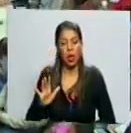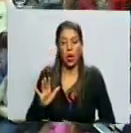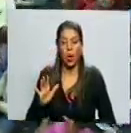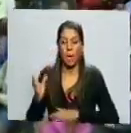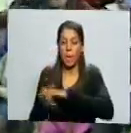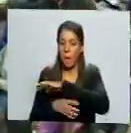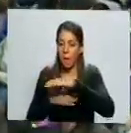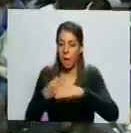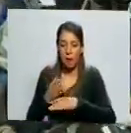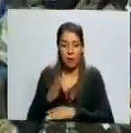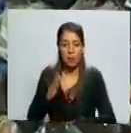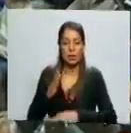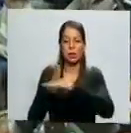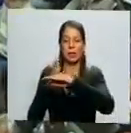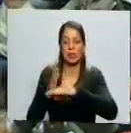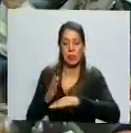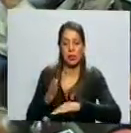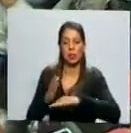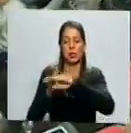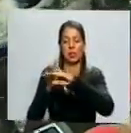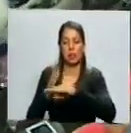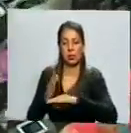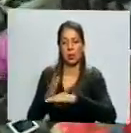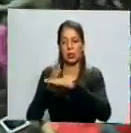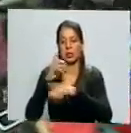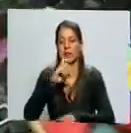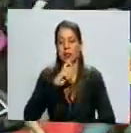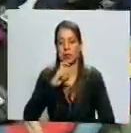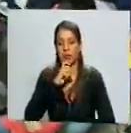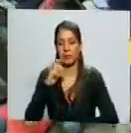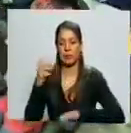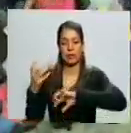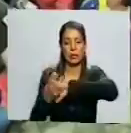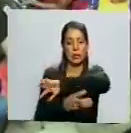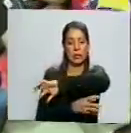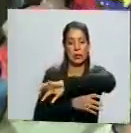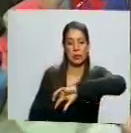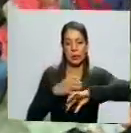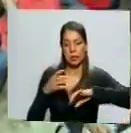pesares y de la gran dificultad,